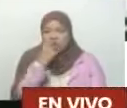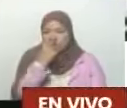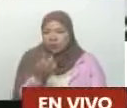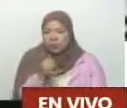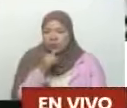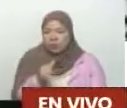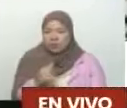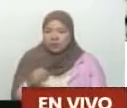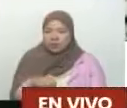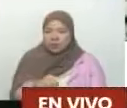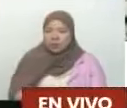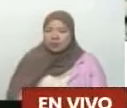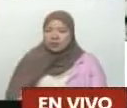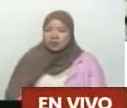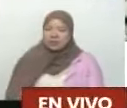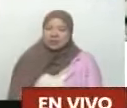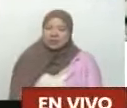Recientemente